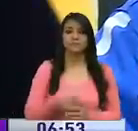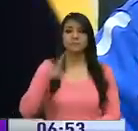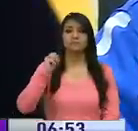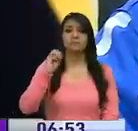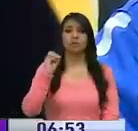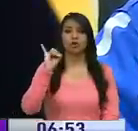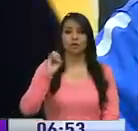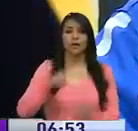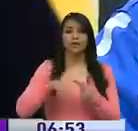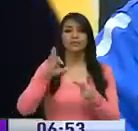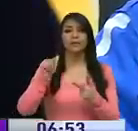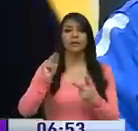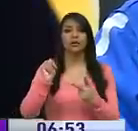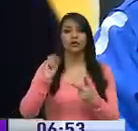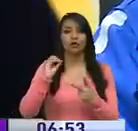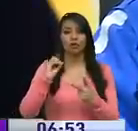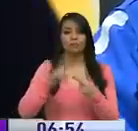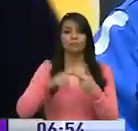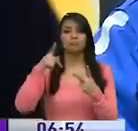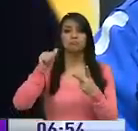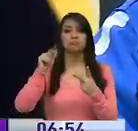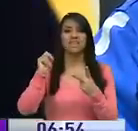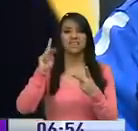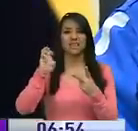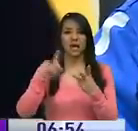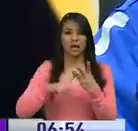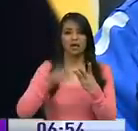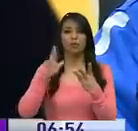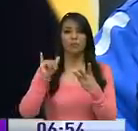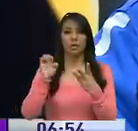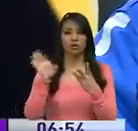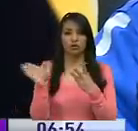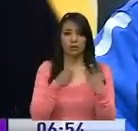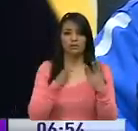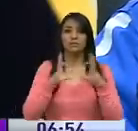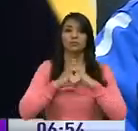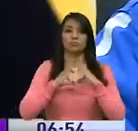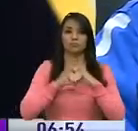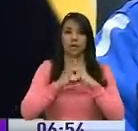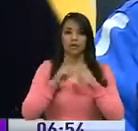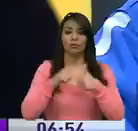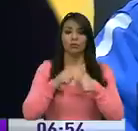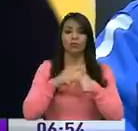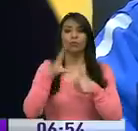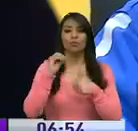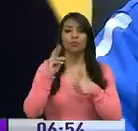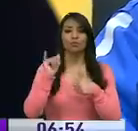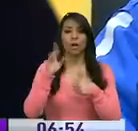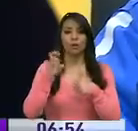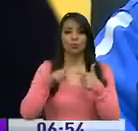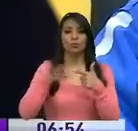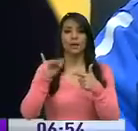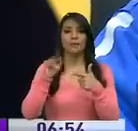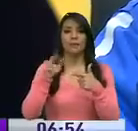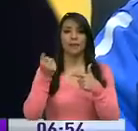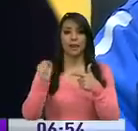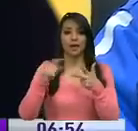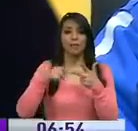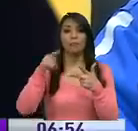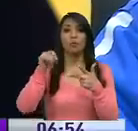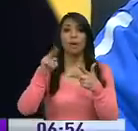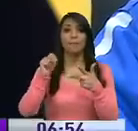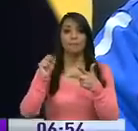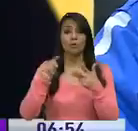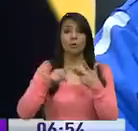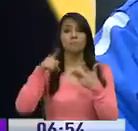Tingo rumiloma pintag en la administración zonal tumbaco tenemos los balnearios de cunuyacu avela puembo y